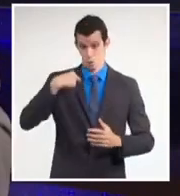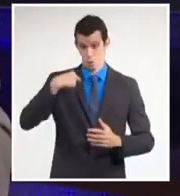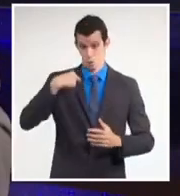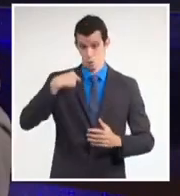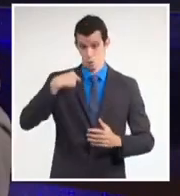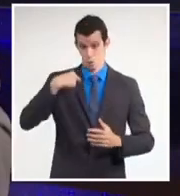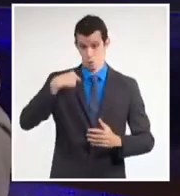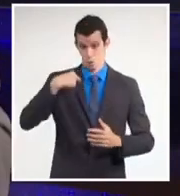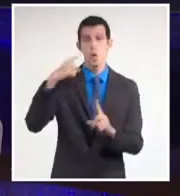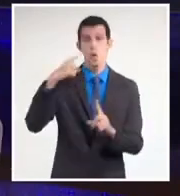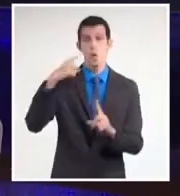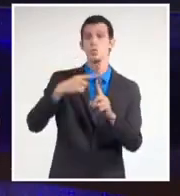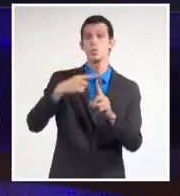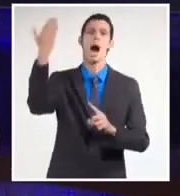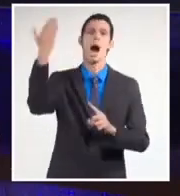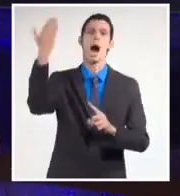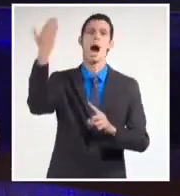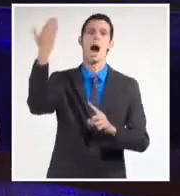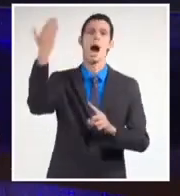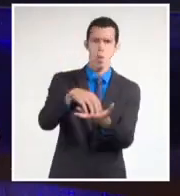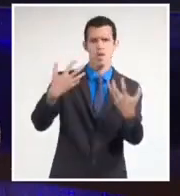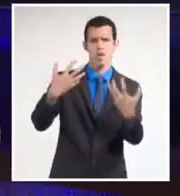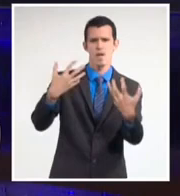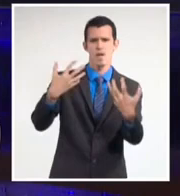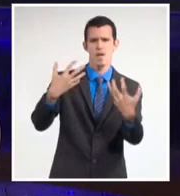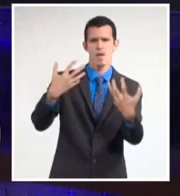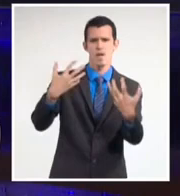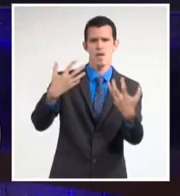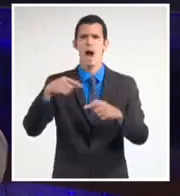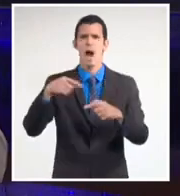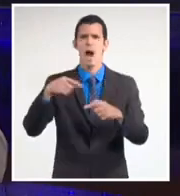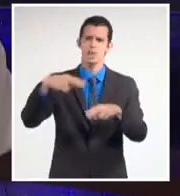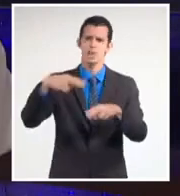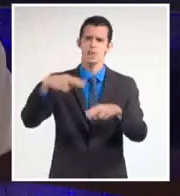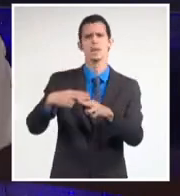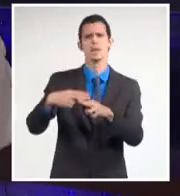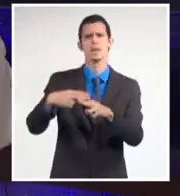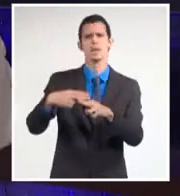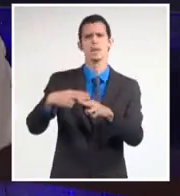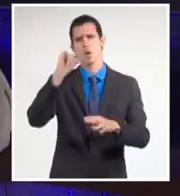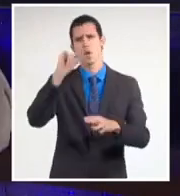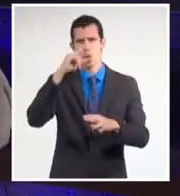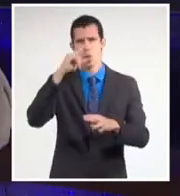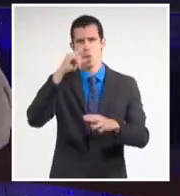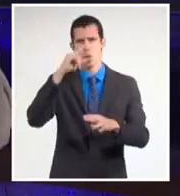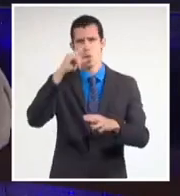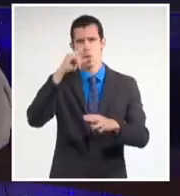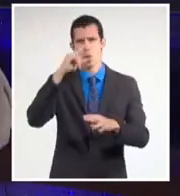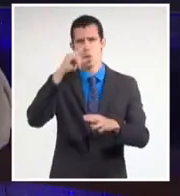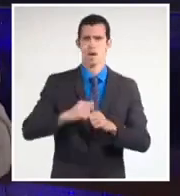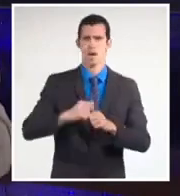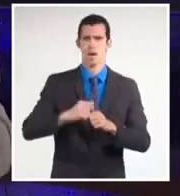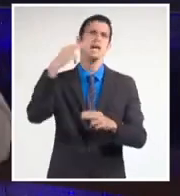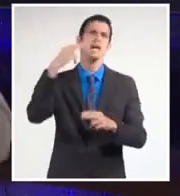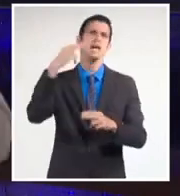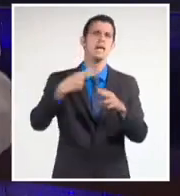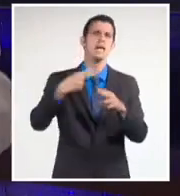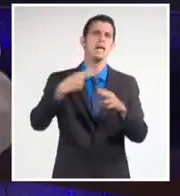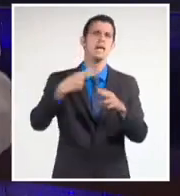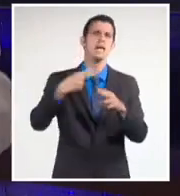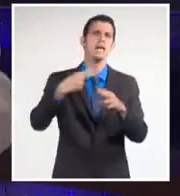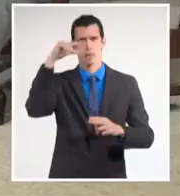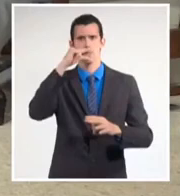Tunas, antiguo Central Elia, hoy Colombia, un central centenario, que ese aroma de las